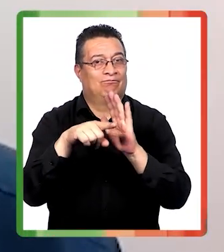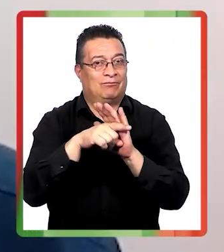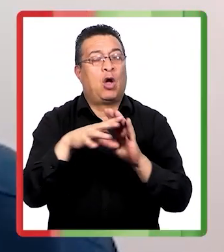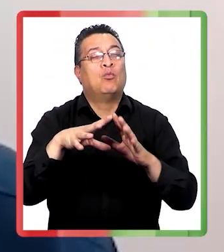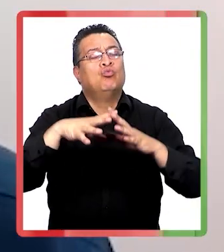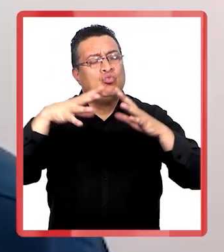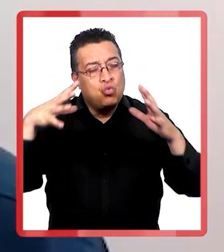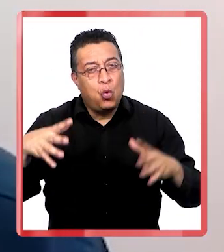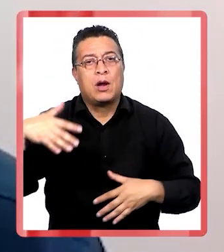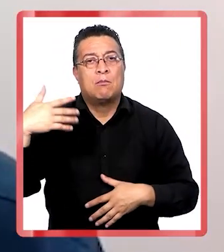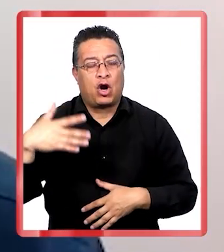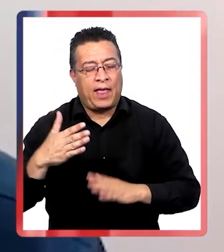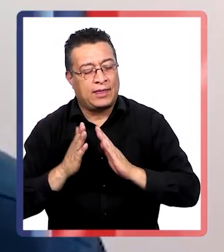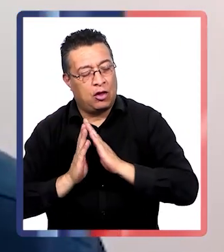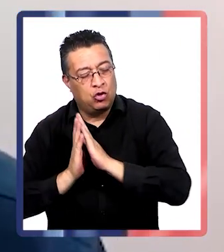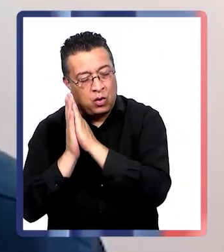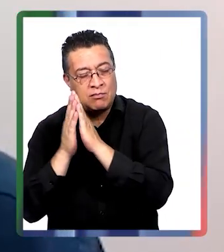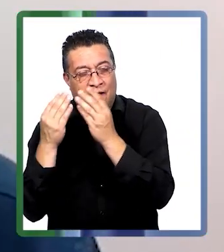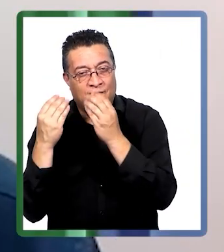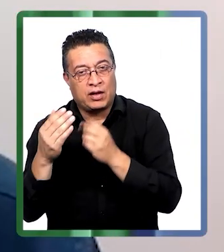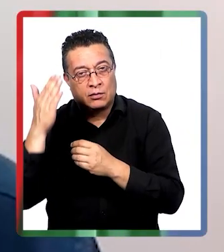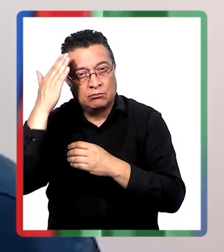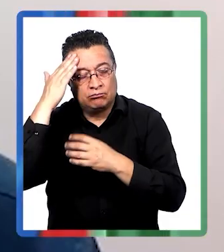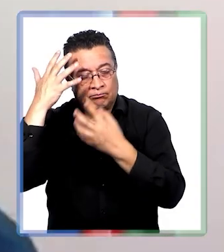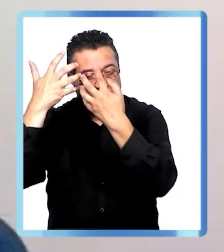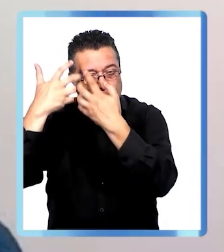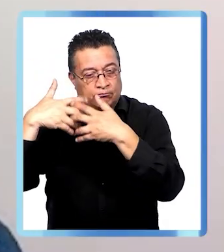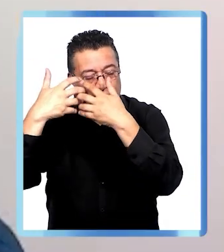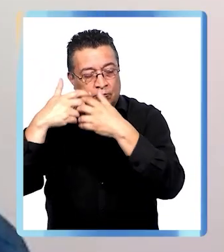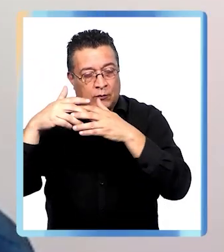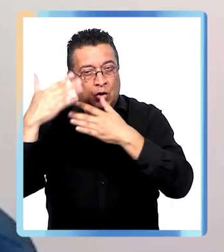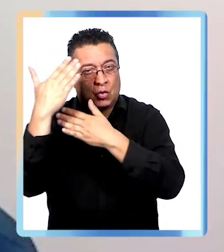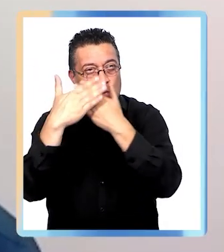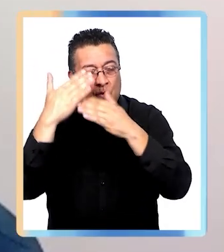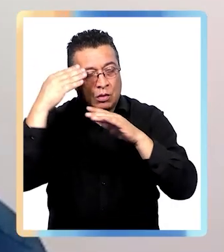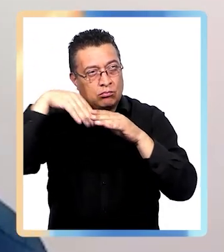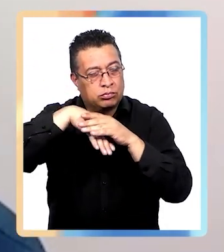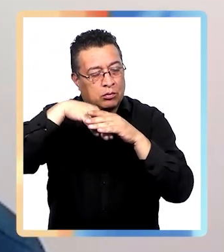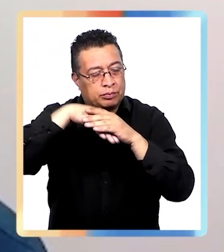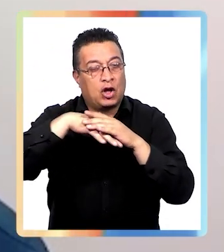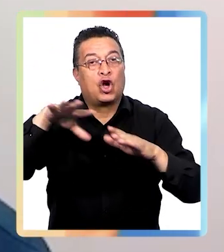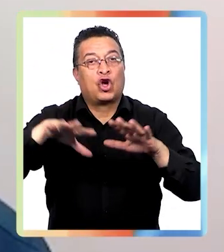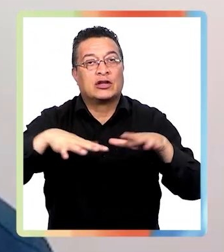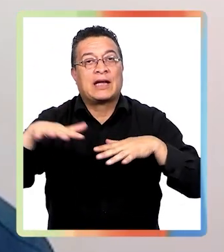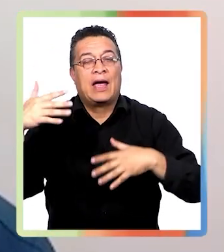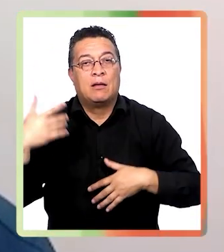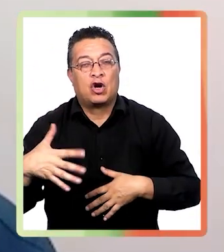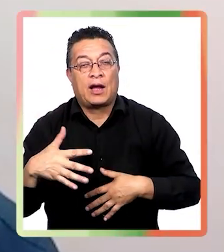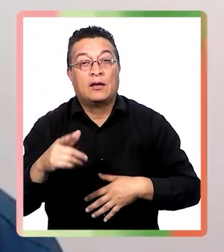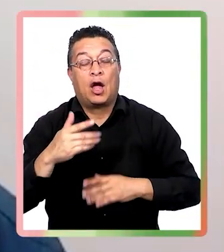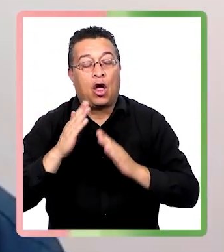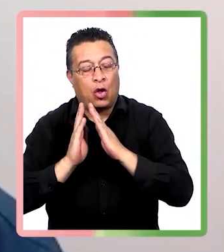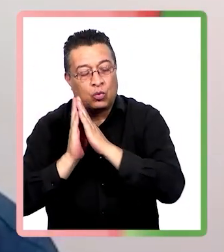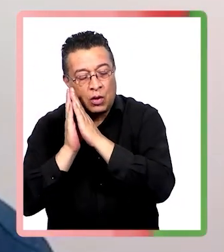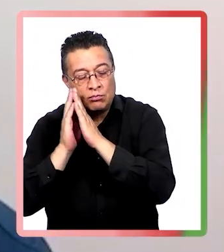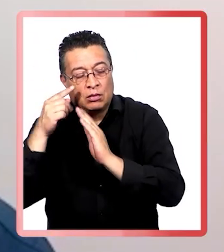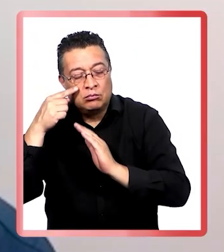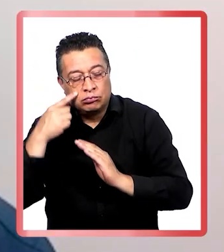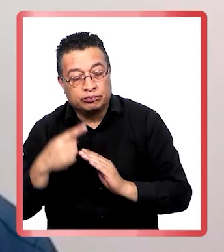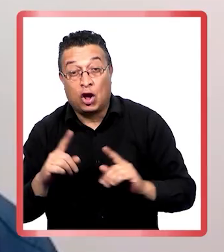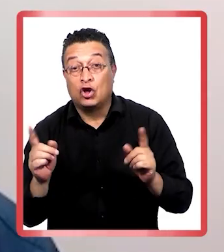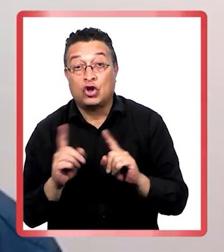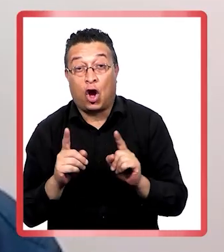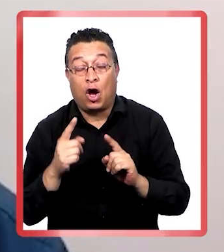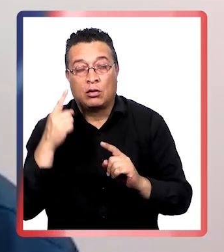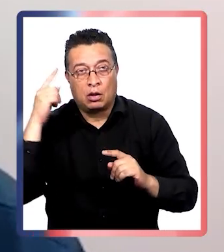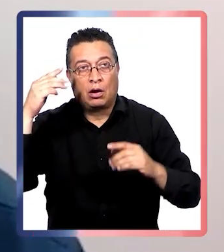fundamental en el cual nuestro cerebro almacena las cosas más importantes. Entonces, no dormir la hora